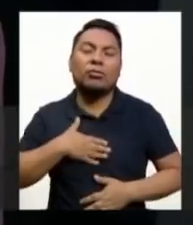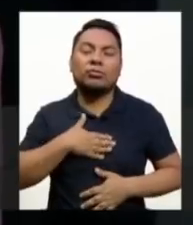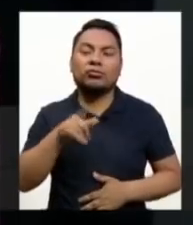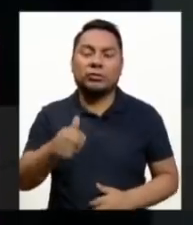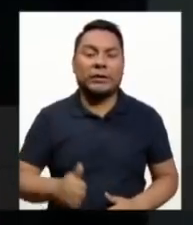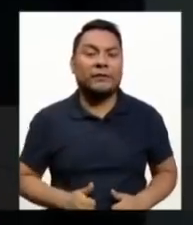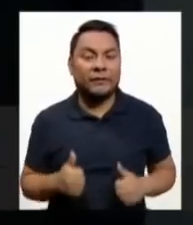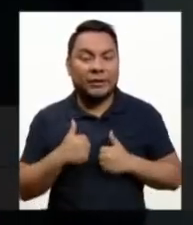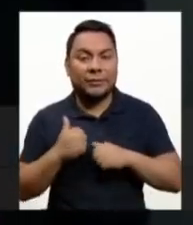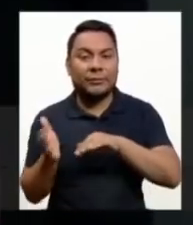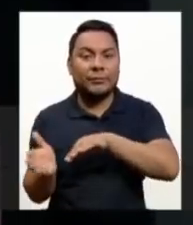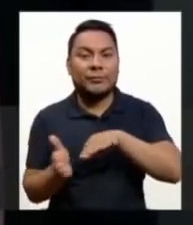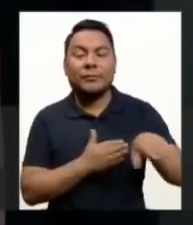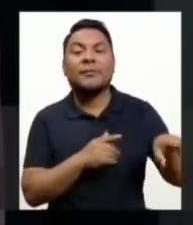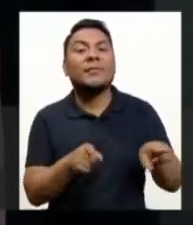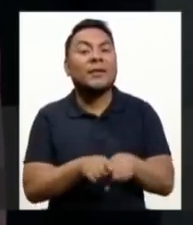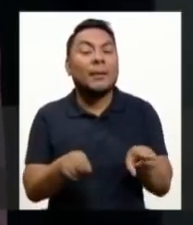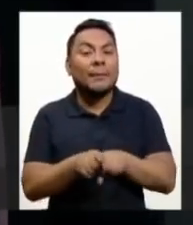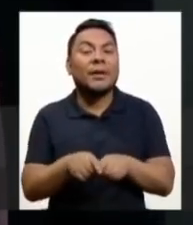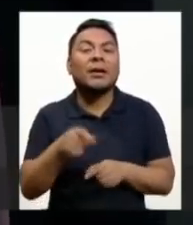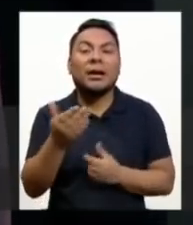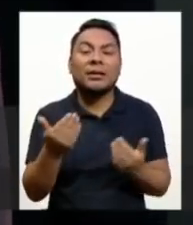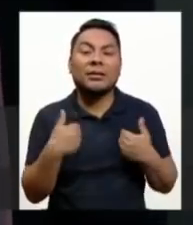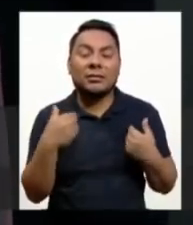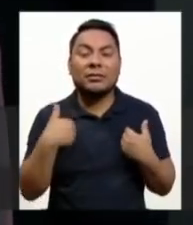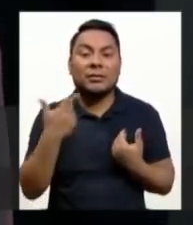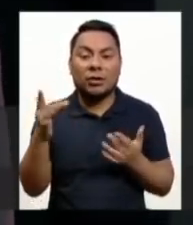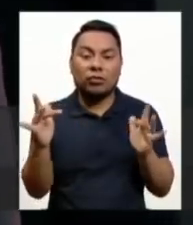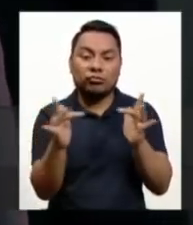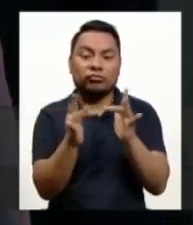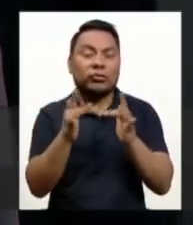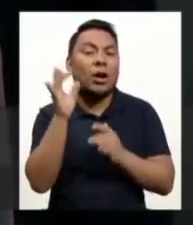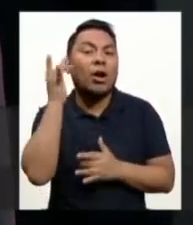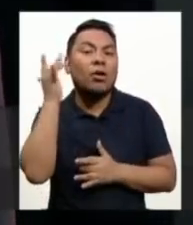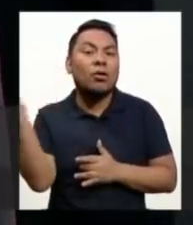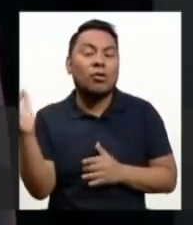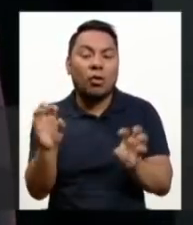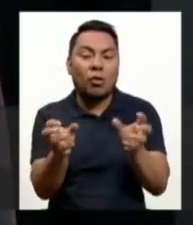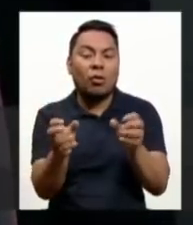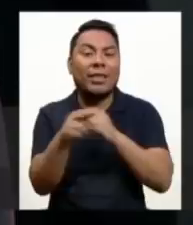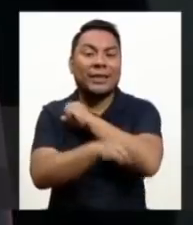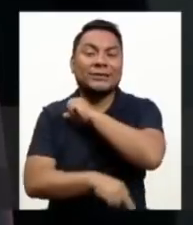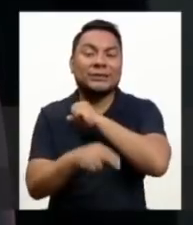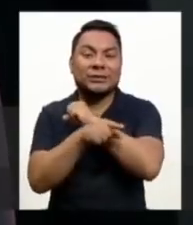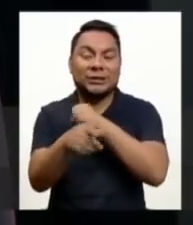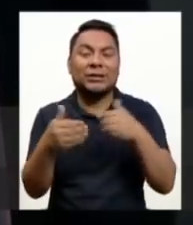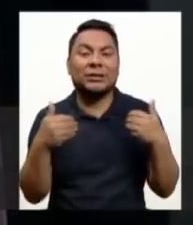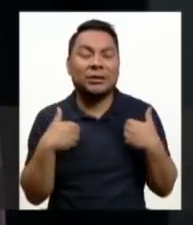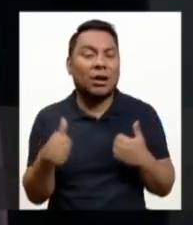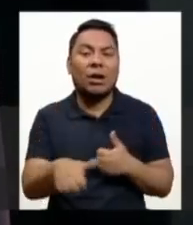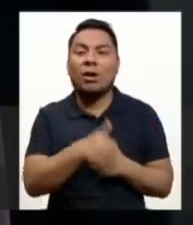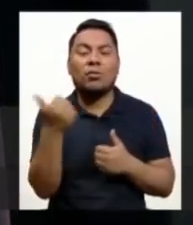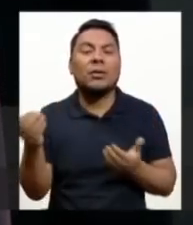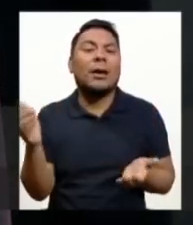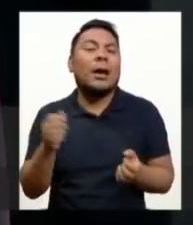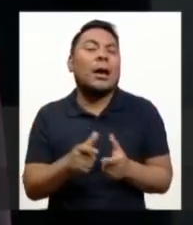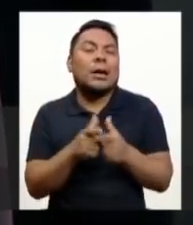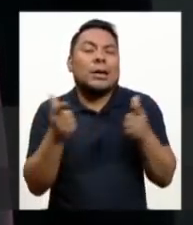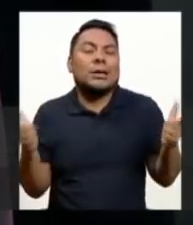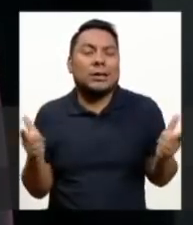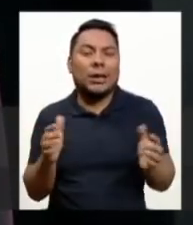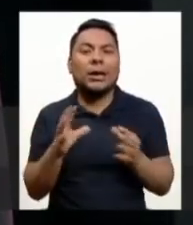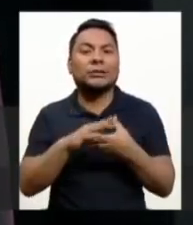vida. Bajo la misma perspectiva, las ondas de Radio Nacional serán escenario de otro gran